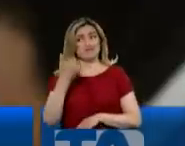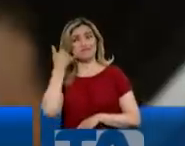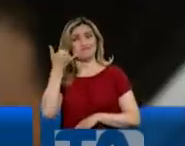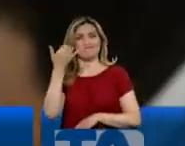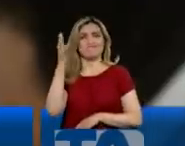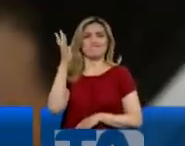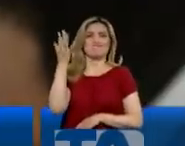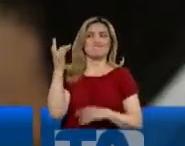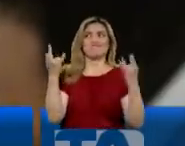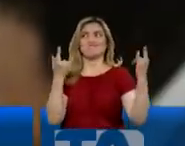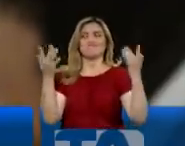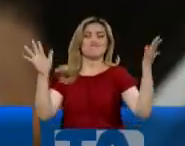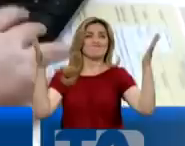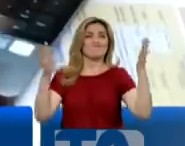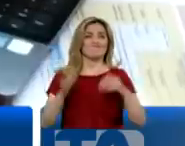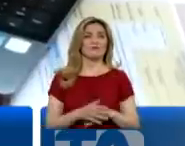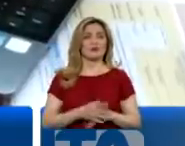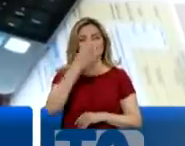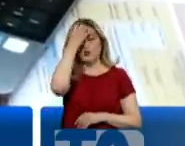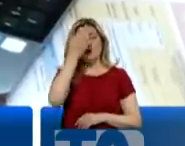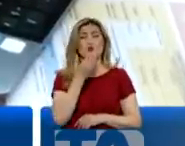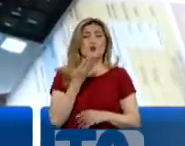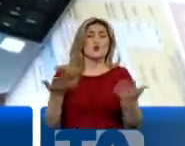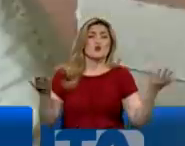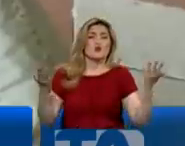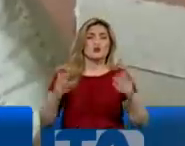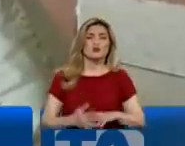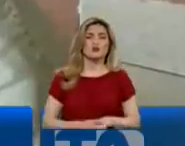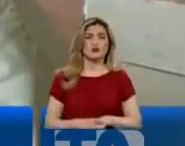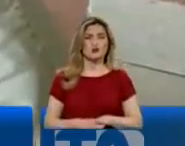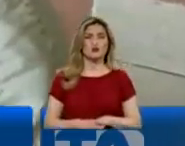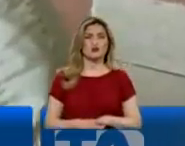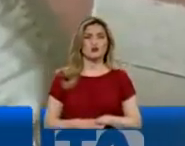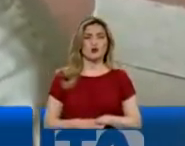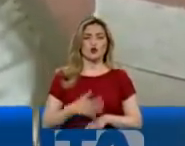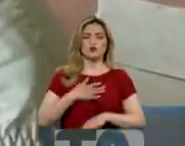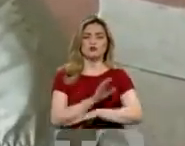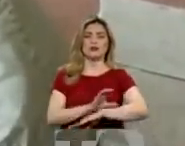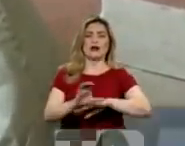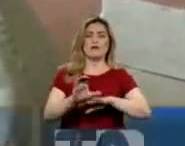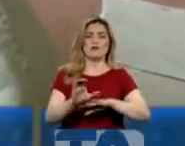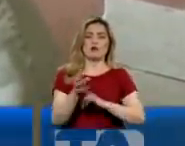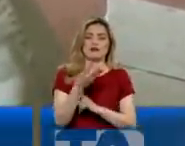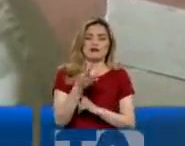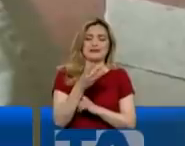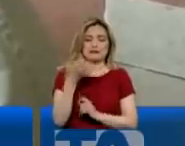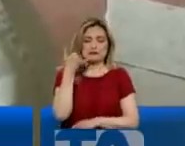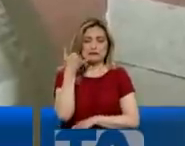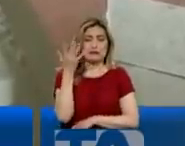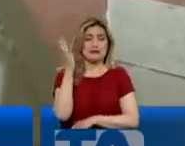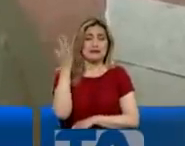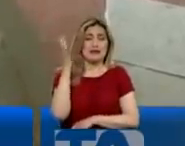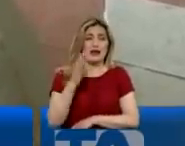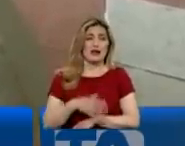móvil limitando la educación de sus hijos en esta nueva realidad no soy del campo y no tengo internet mis células para